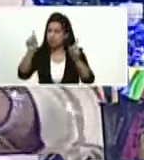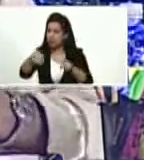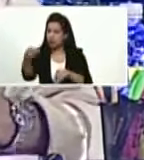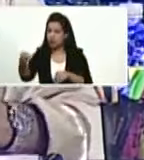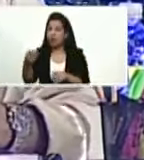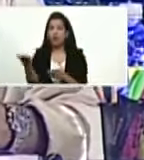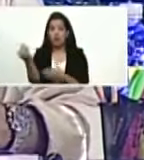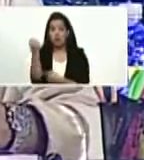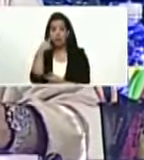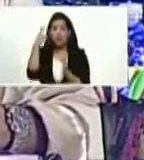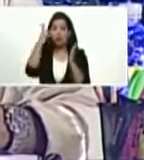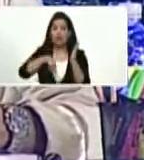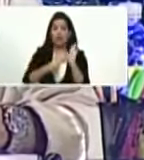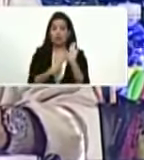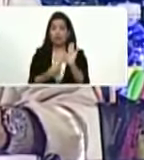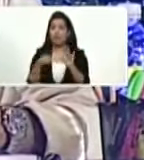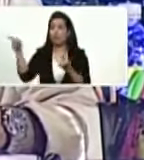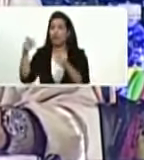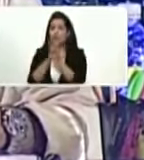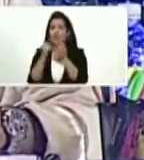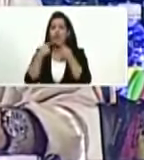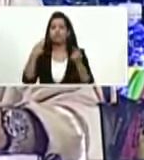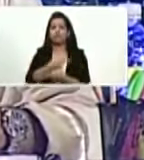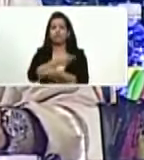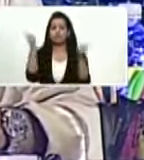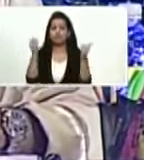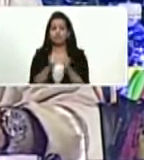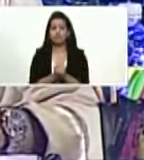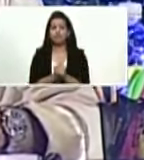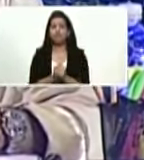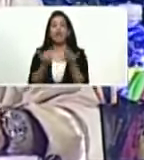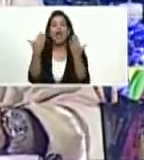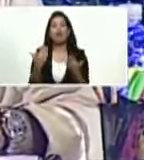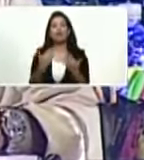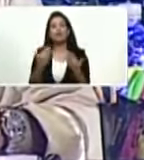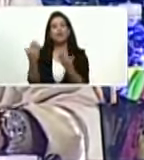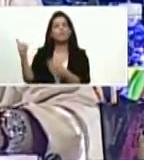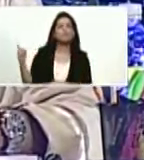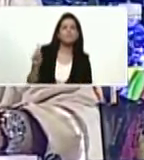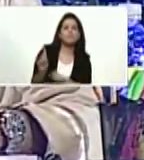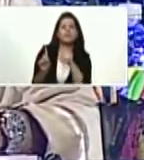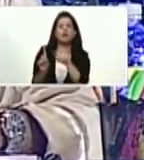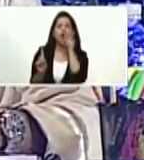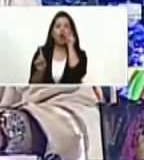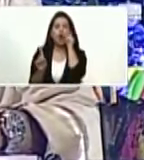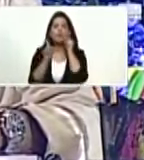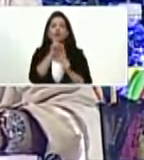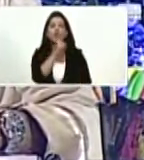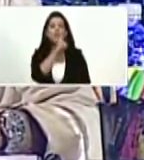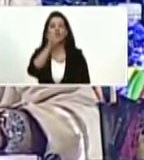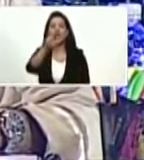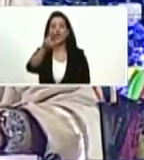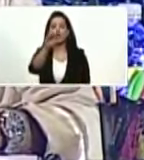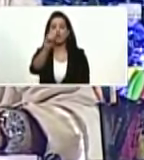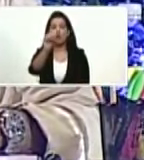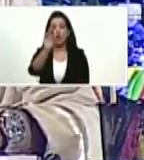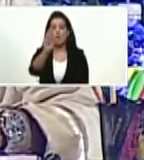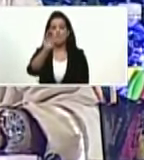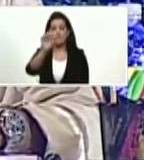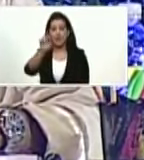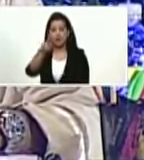declaración. Vamos a darle la palabra al compatriota Roberto Antonio